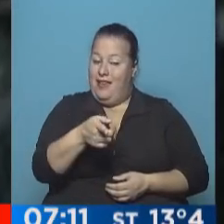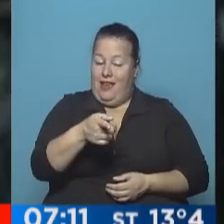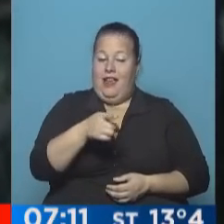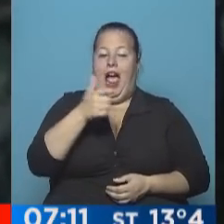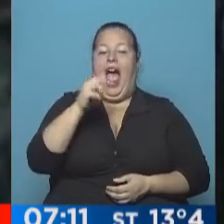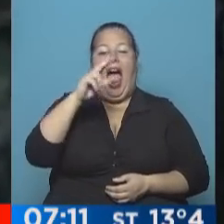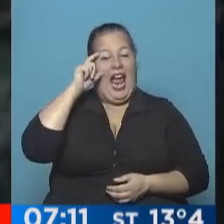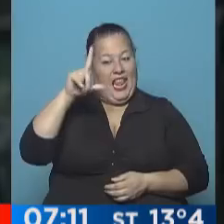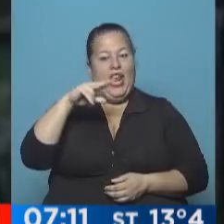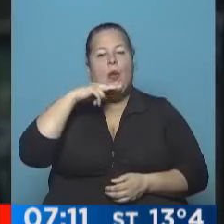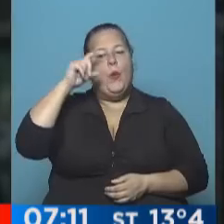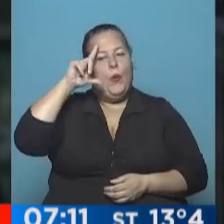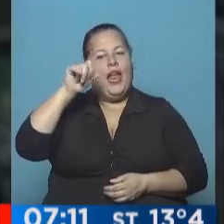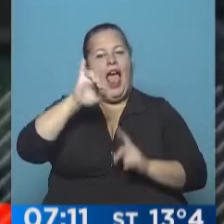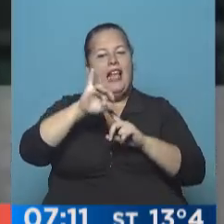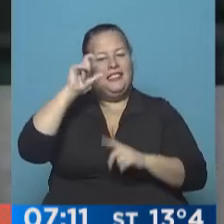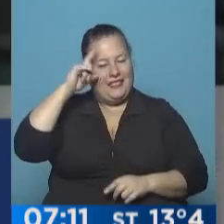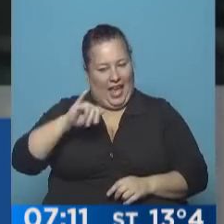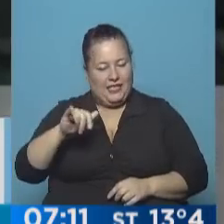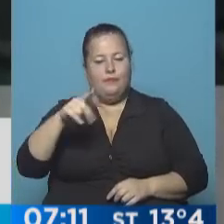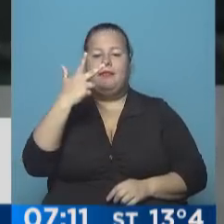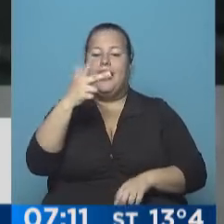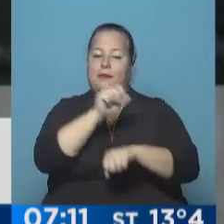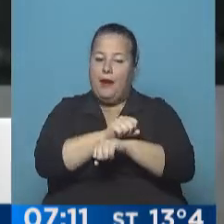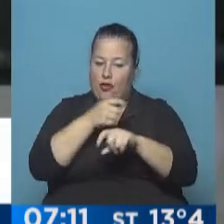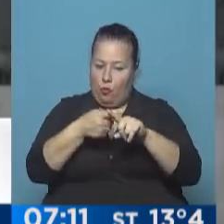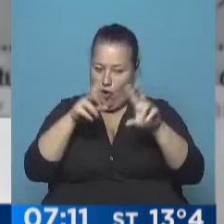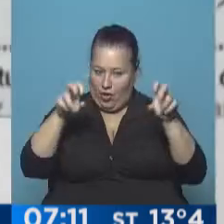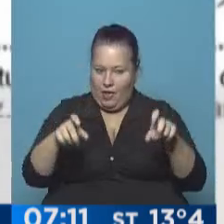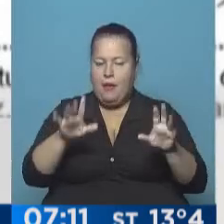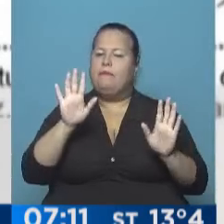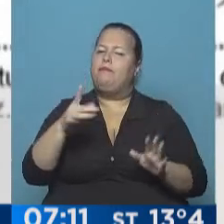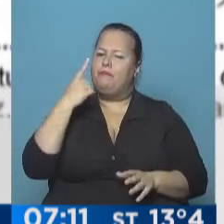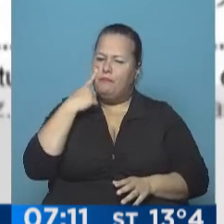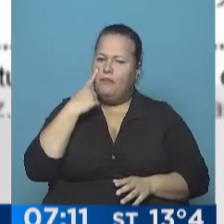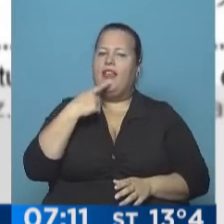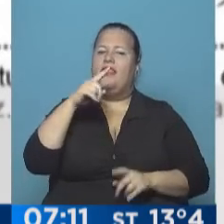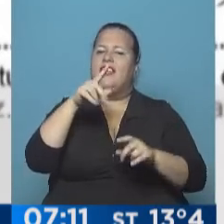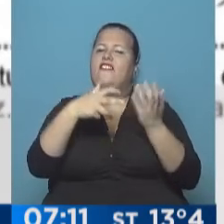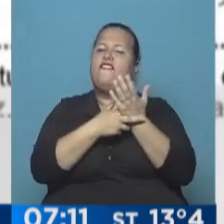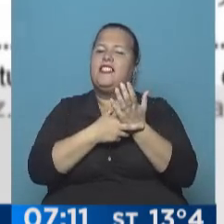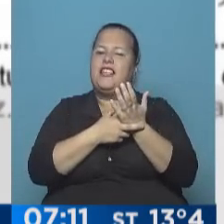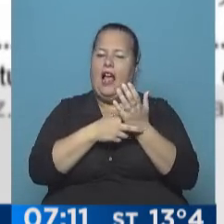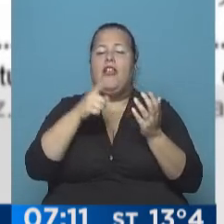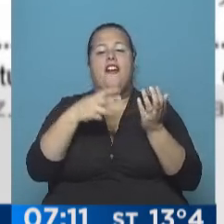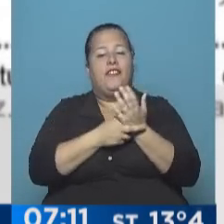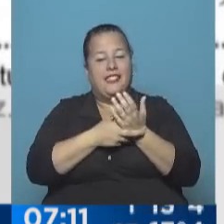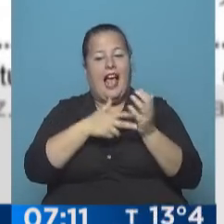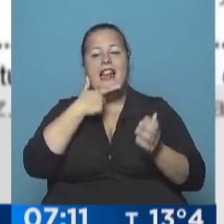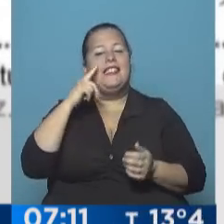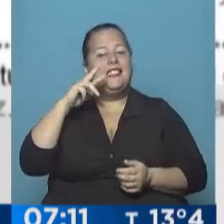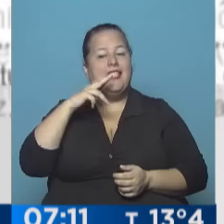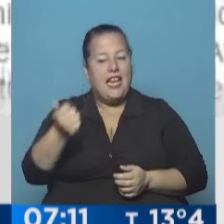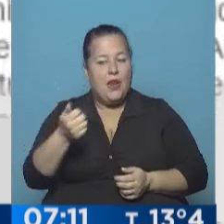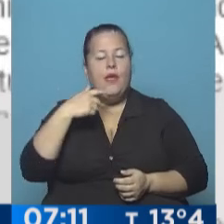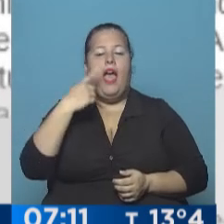hablamos de Ariel Velázquez y hay tres detenidos por la causa. Lo cierto es que fíjate lo que dice la fiscalía. La fiscal Silvia